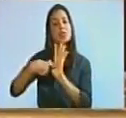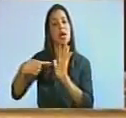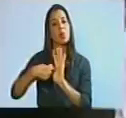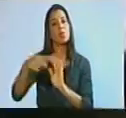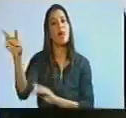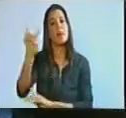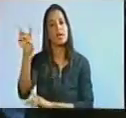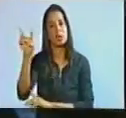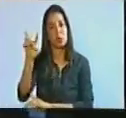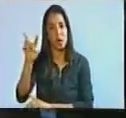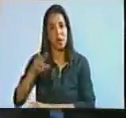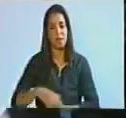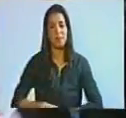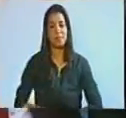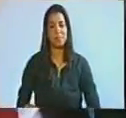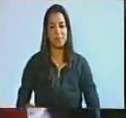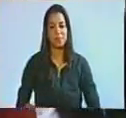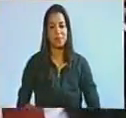externa venezolana.